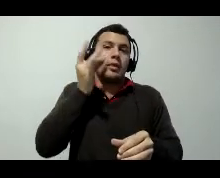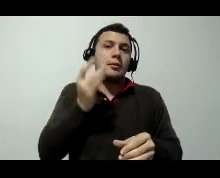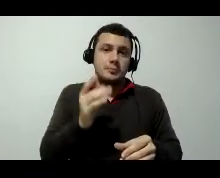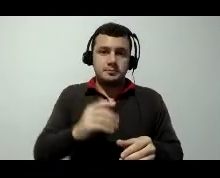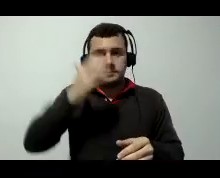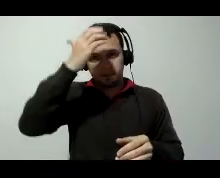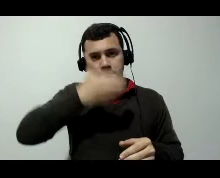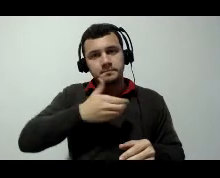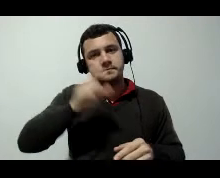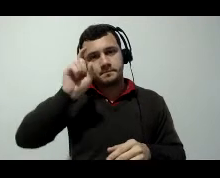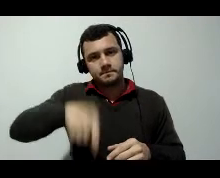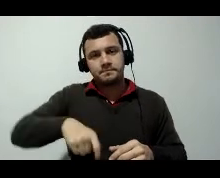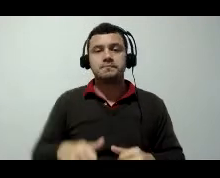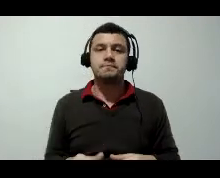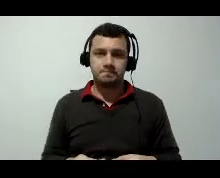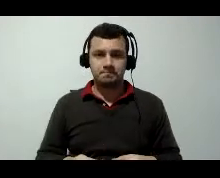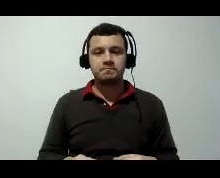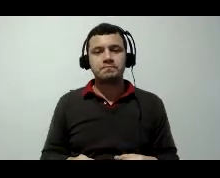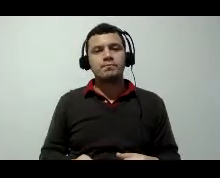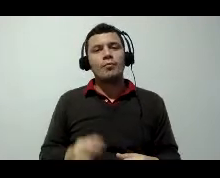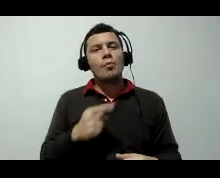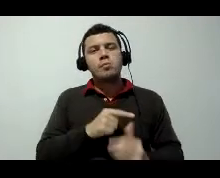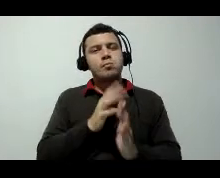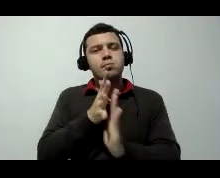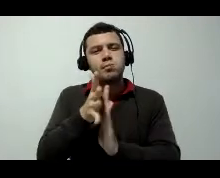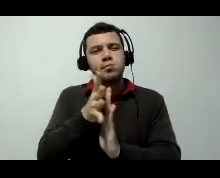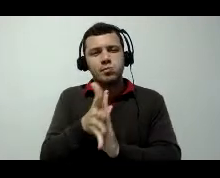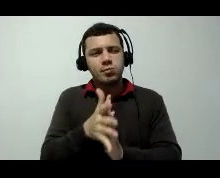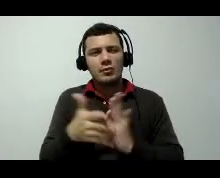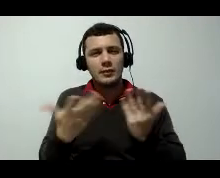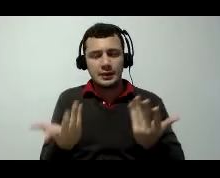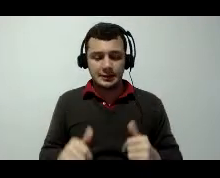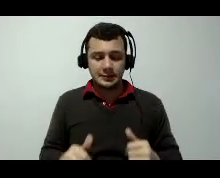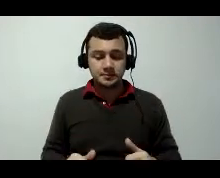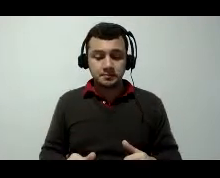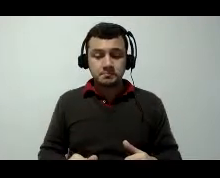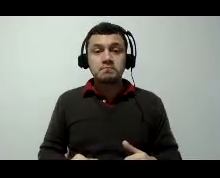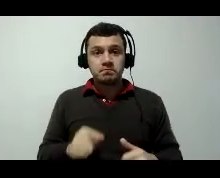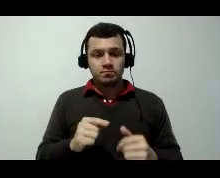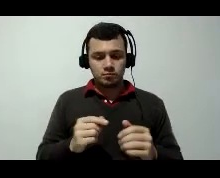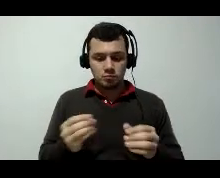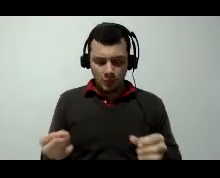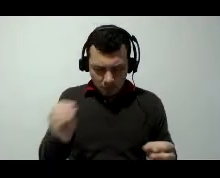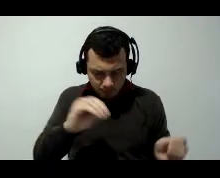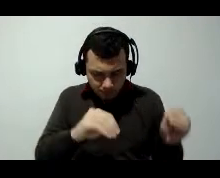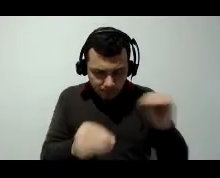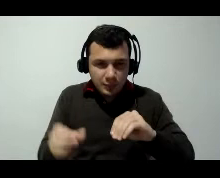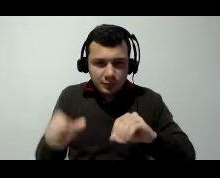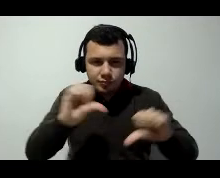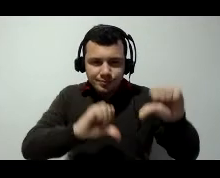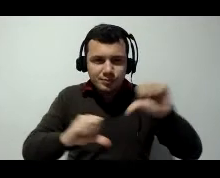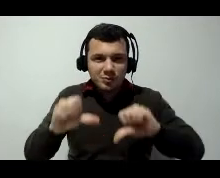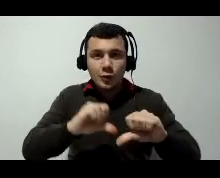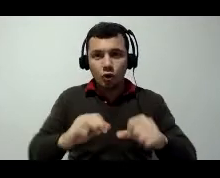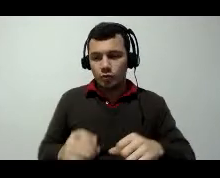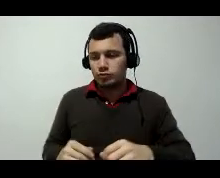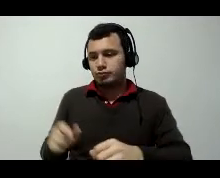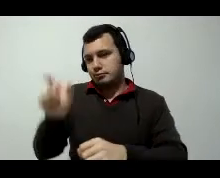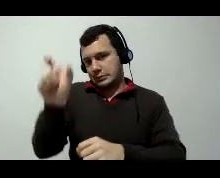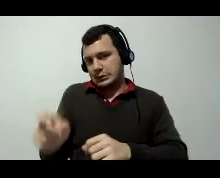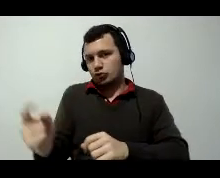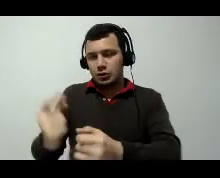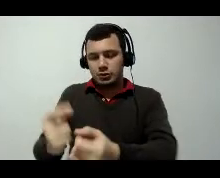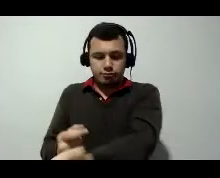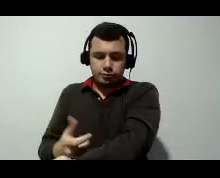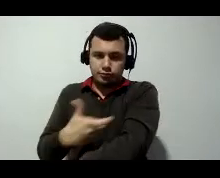ítem de laboratorio clínico de manipulación de muestras respiratorias, no me habla de toma de muestras. Cuando me habla